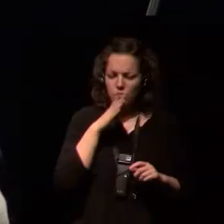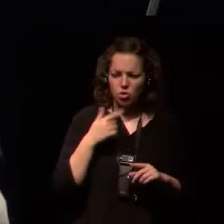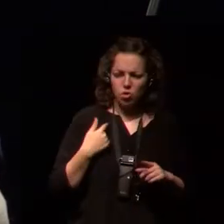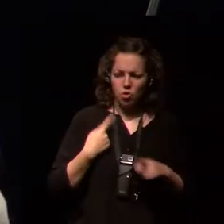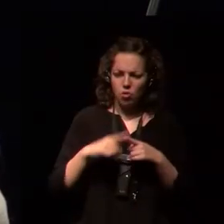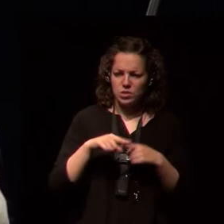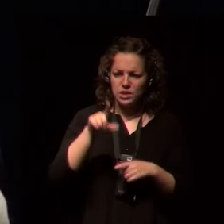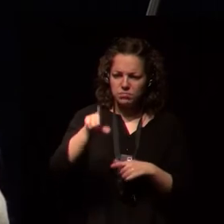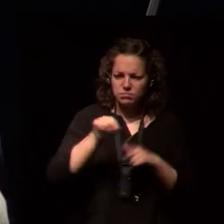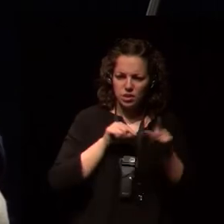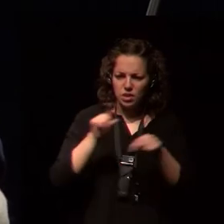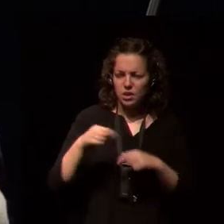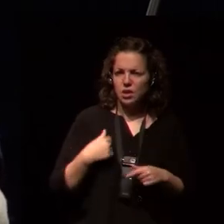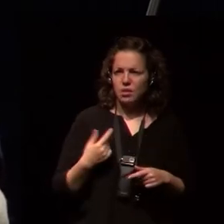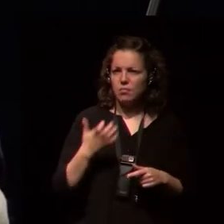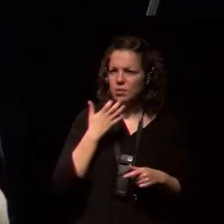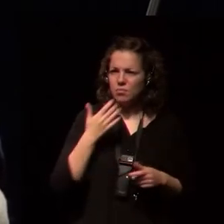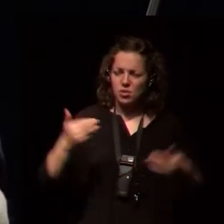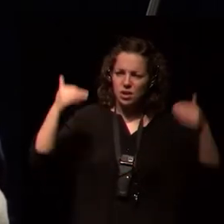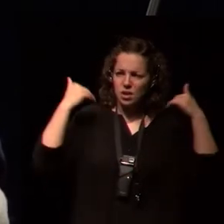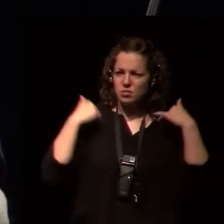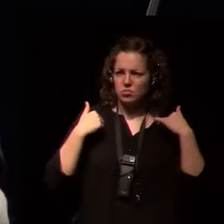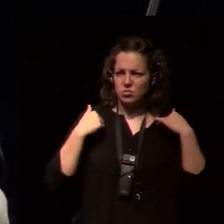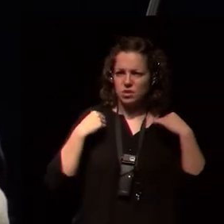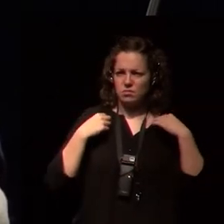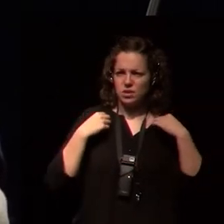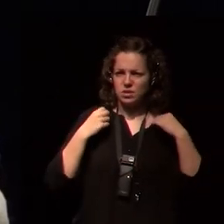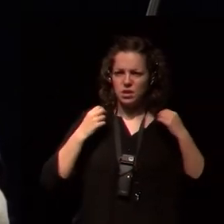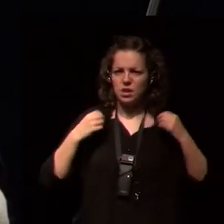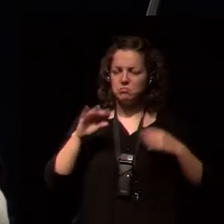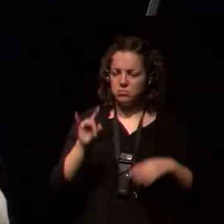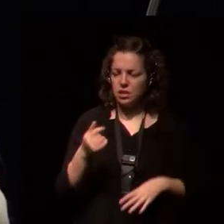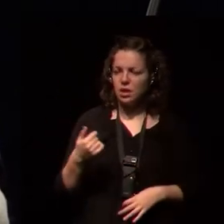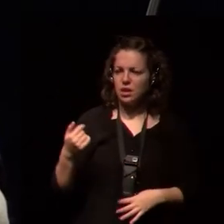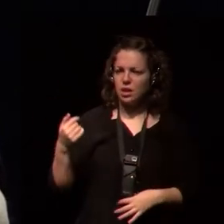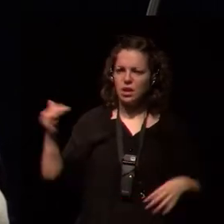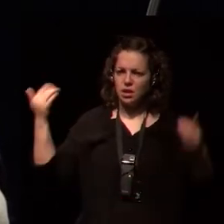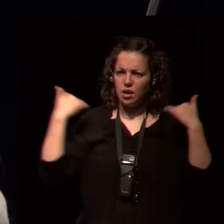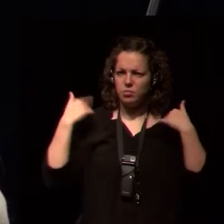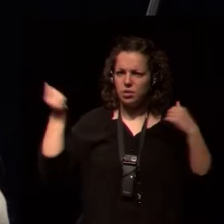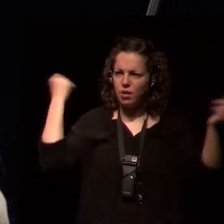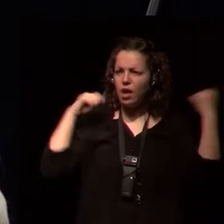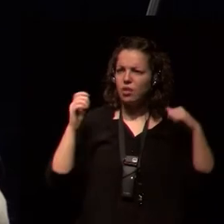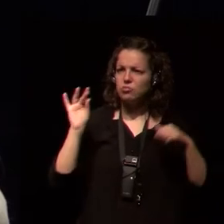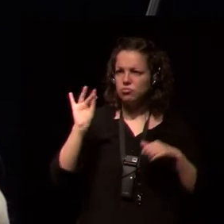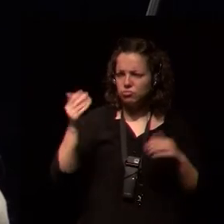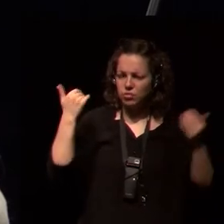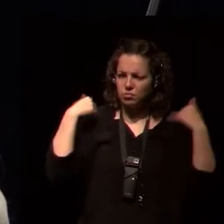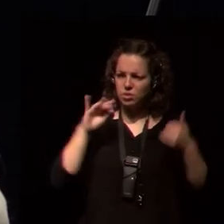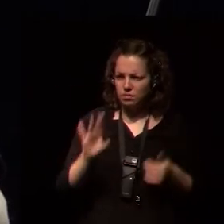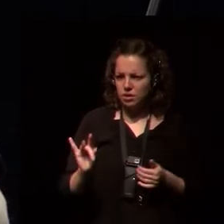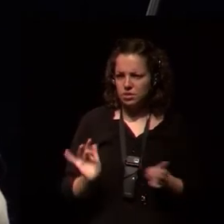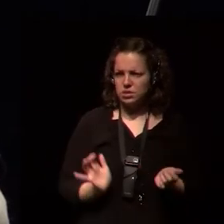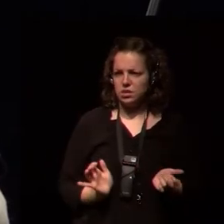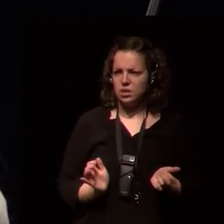No podemos ser responsables. Sí, somos responsables de nuestros actos, pero no